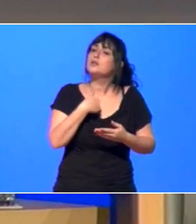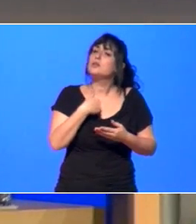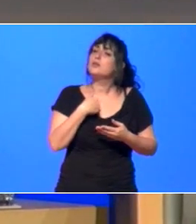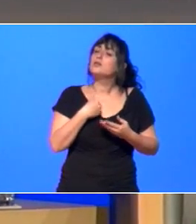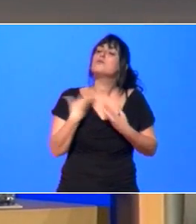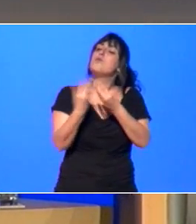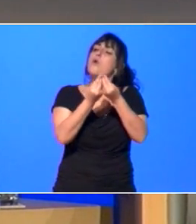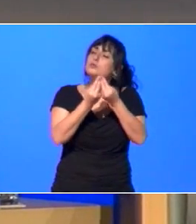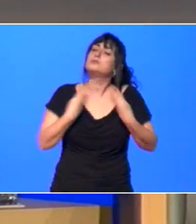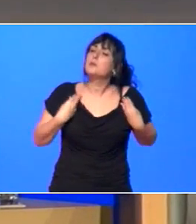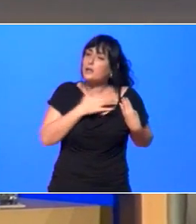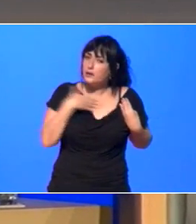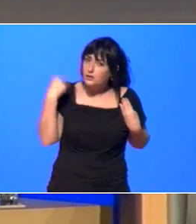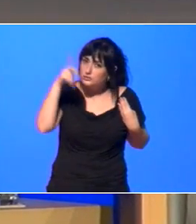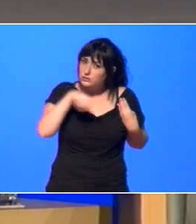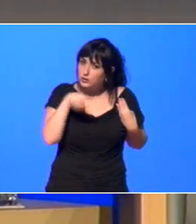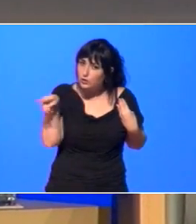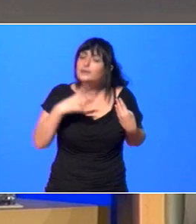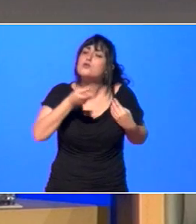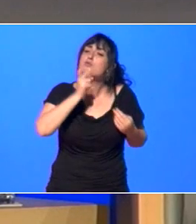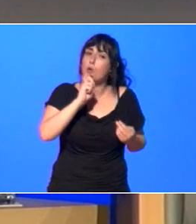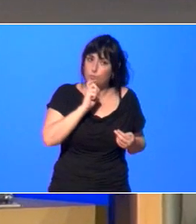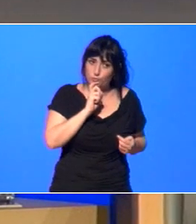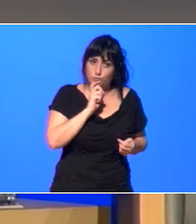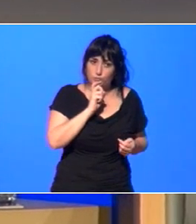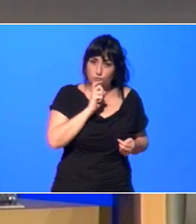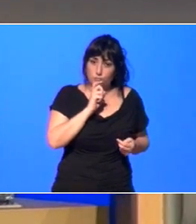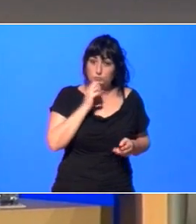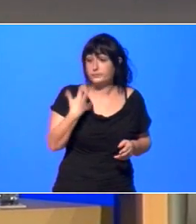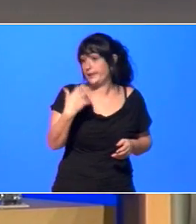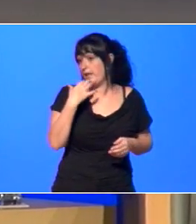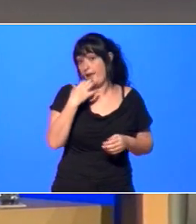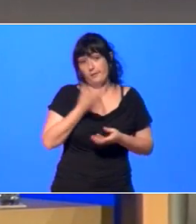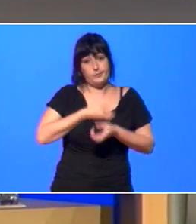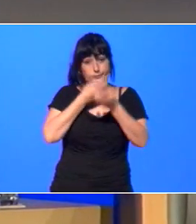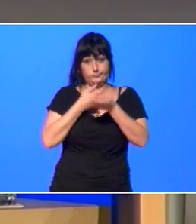juntos, de qué manera. Y estamos viendo ejemplos sobrados